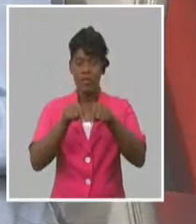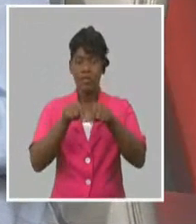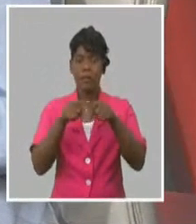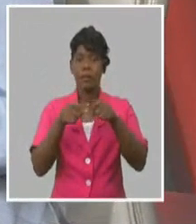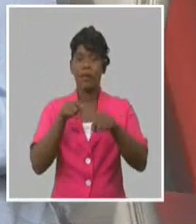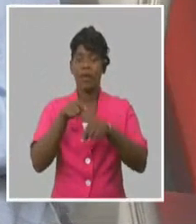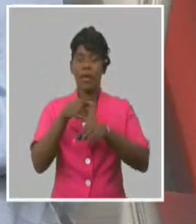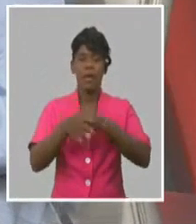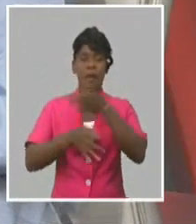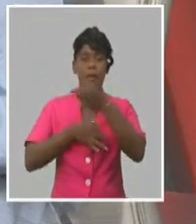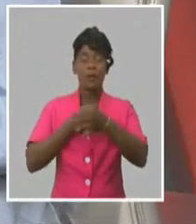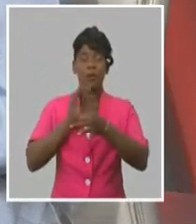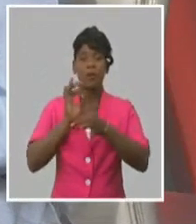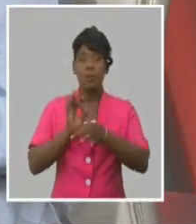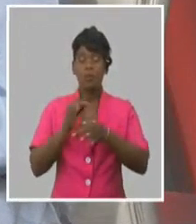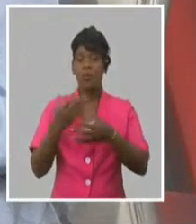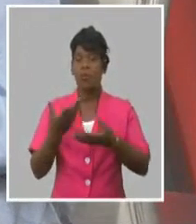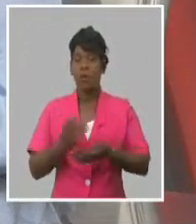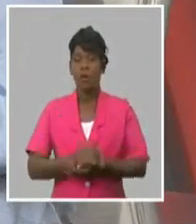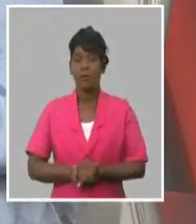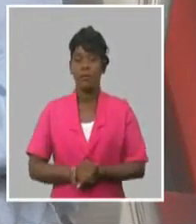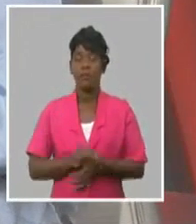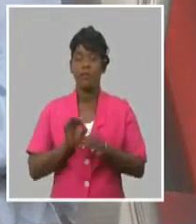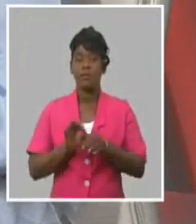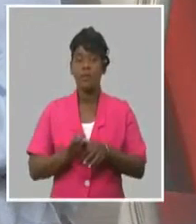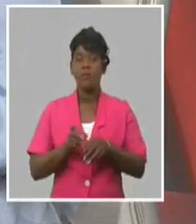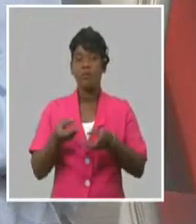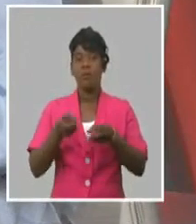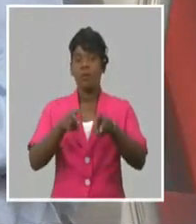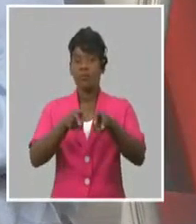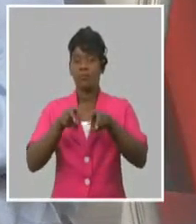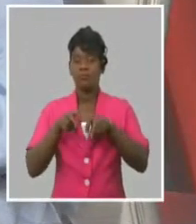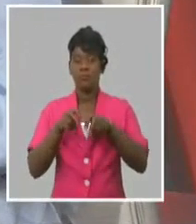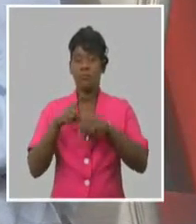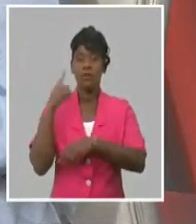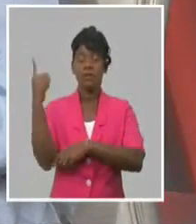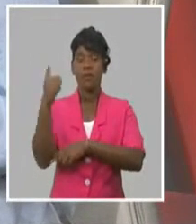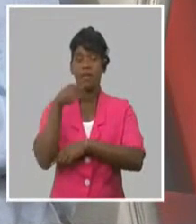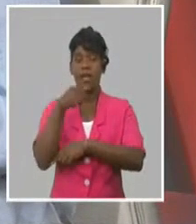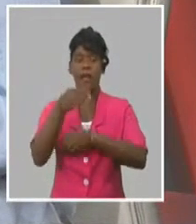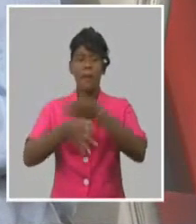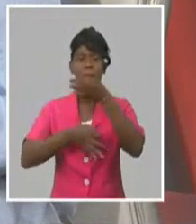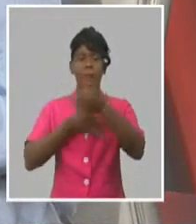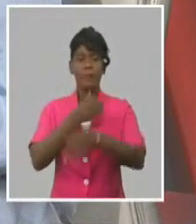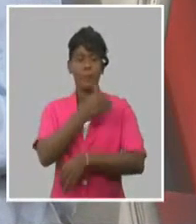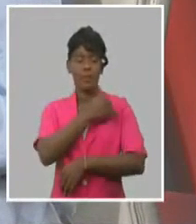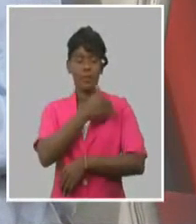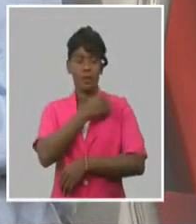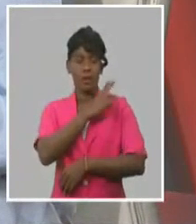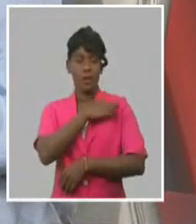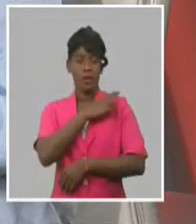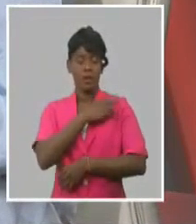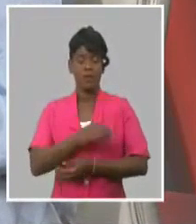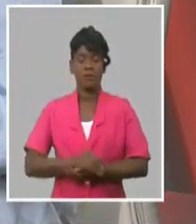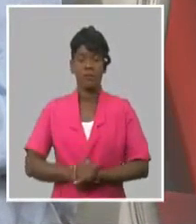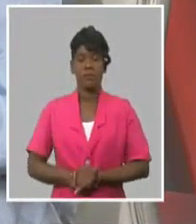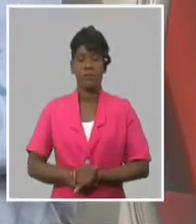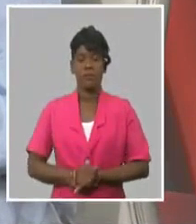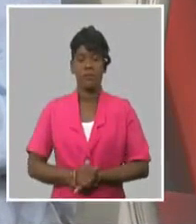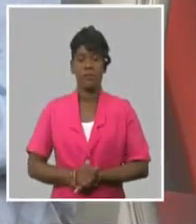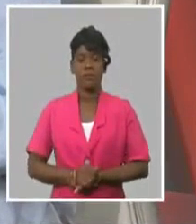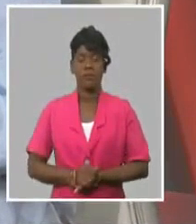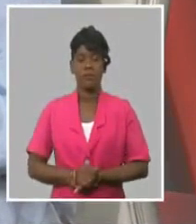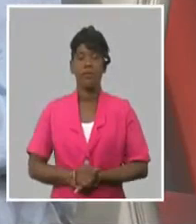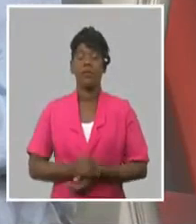décimo periodo ordinario de sesiones de la Asamblea Nacional, donde planteó, dice, aunque la eliminación